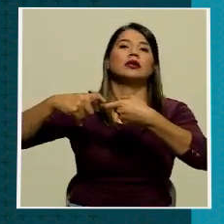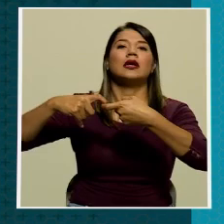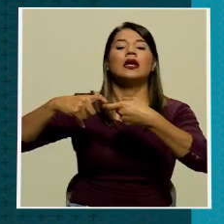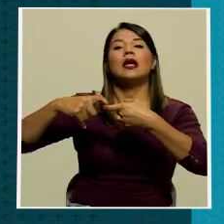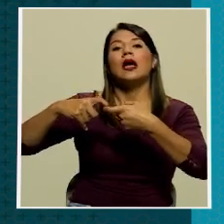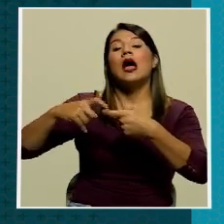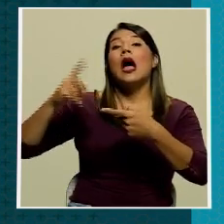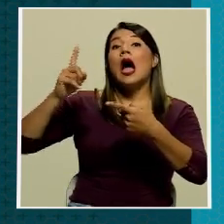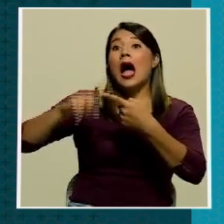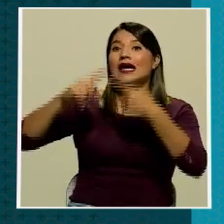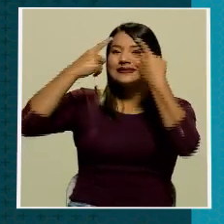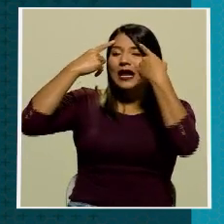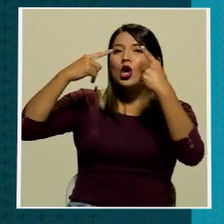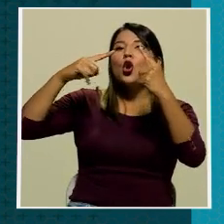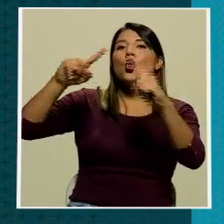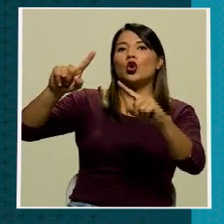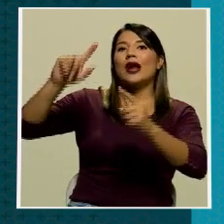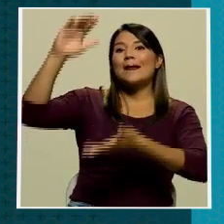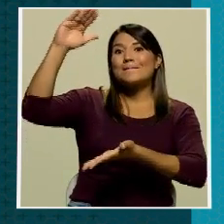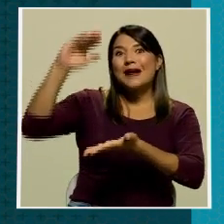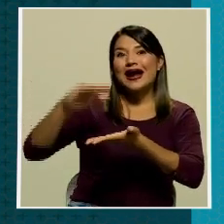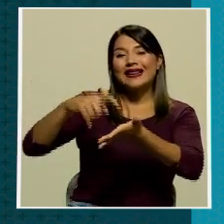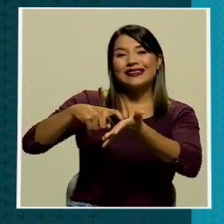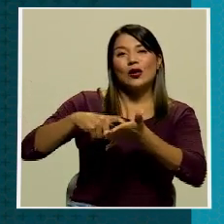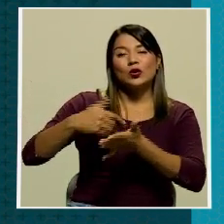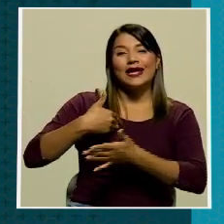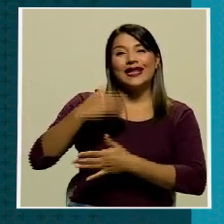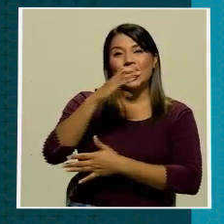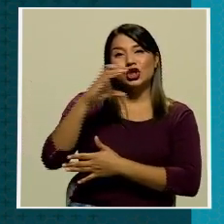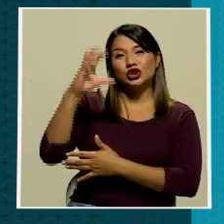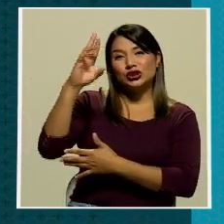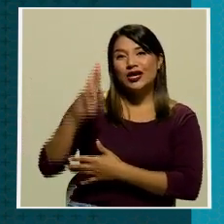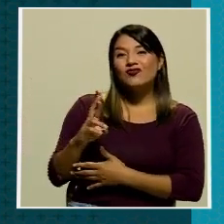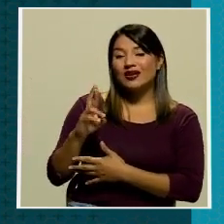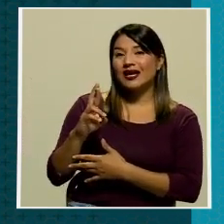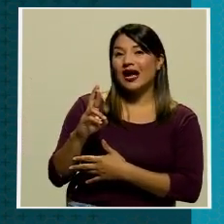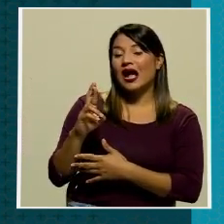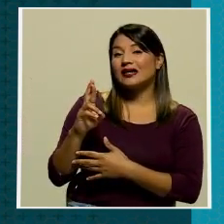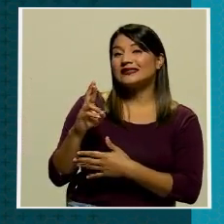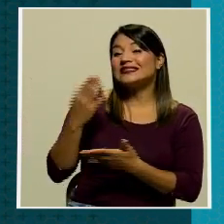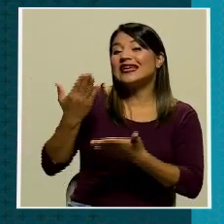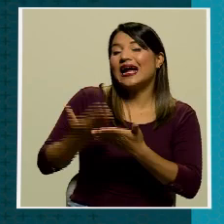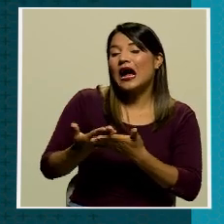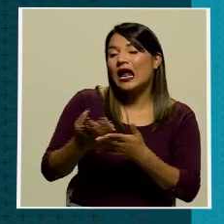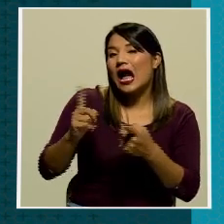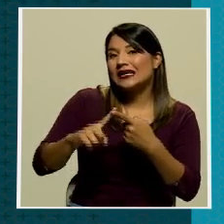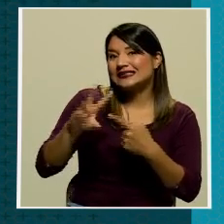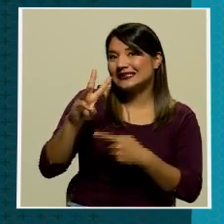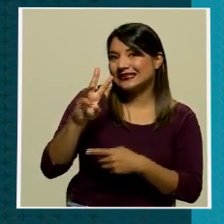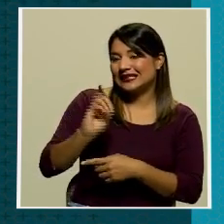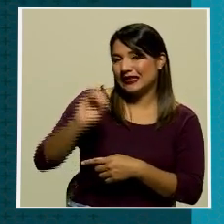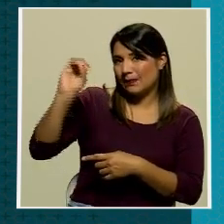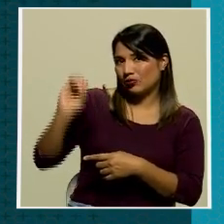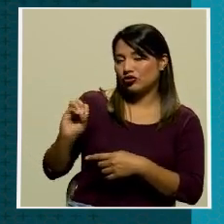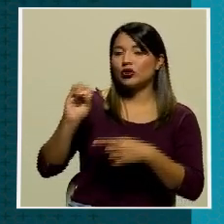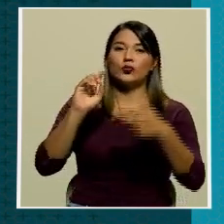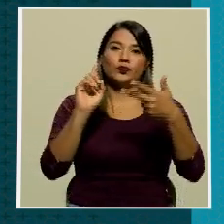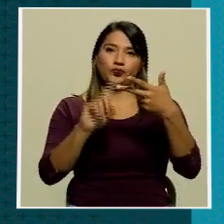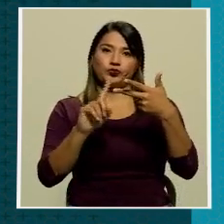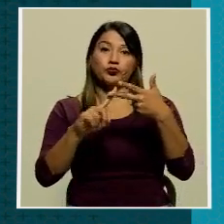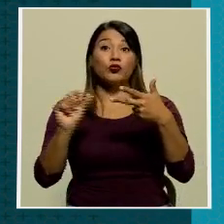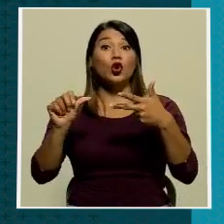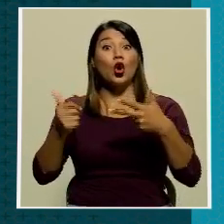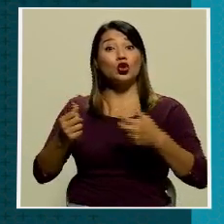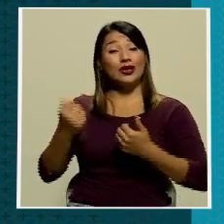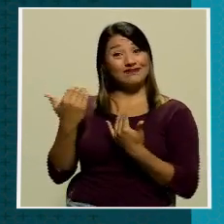deuda en menos de un 60%. También otro de las contenciones que tendrá que hacer el